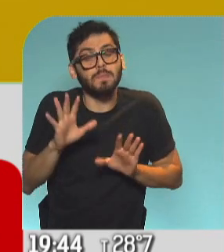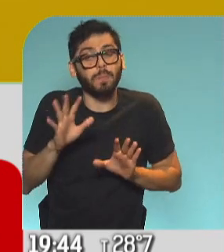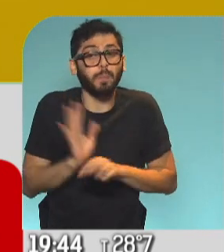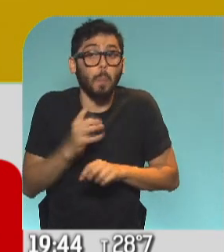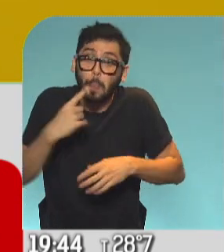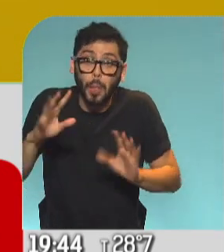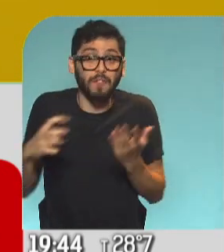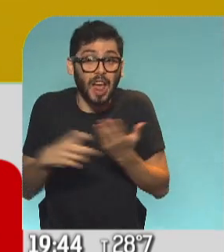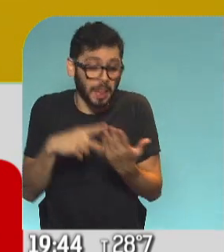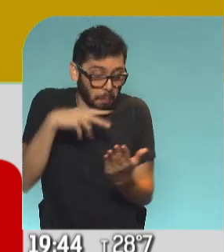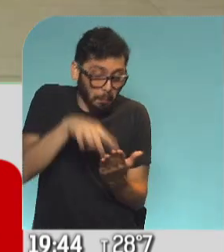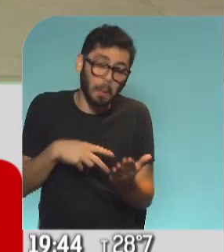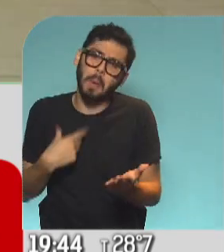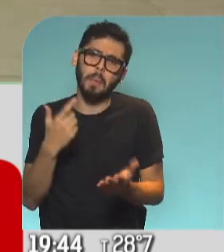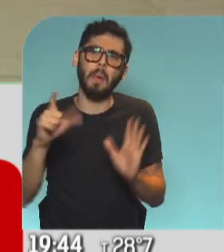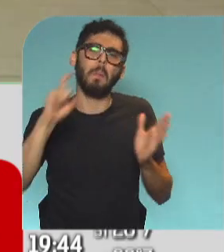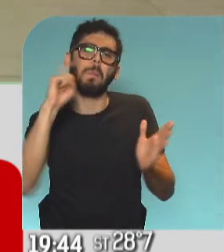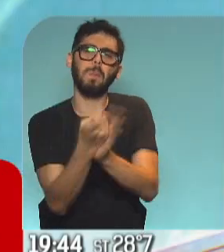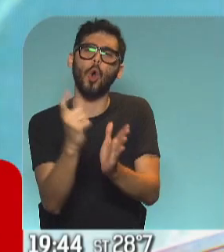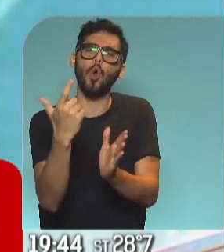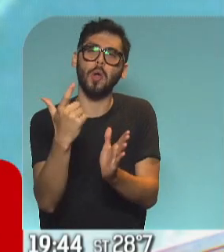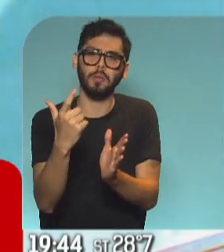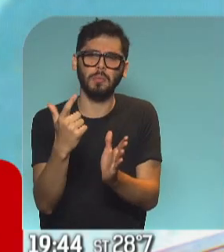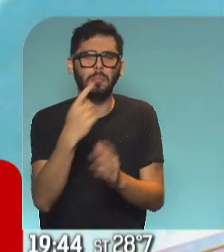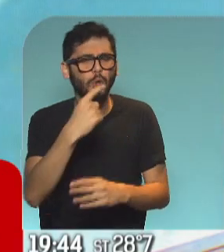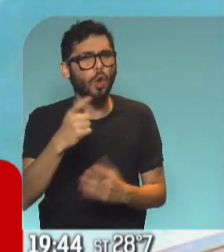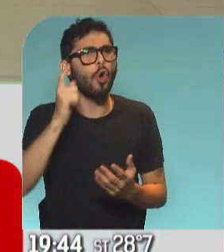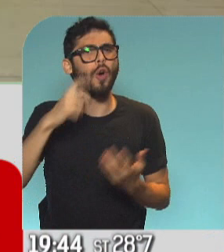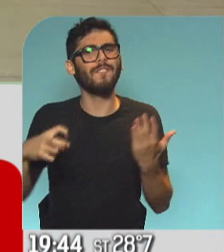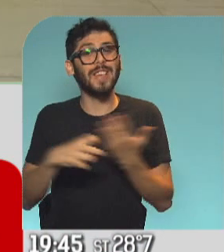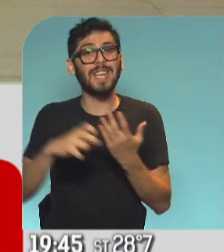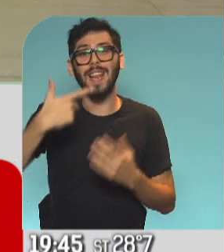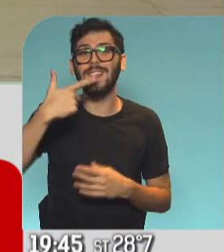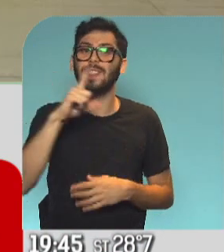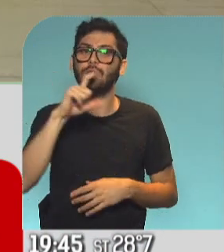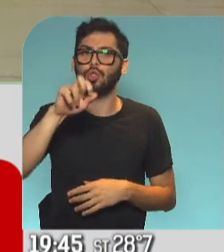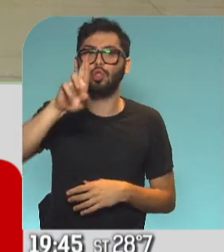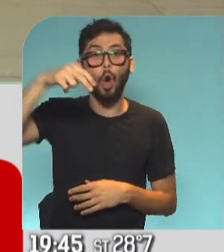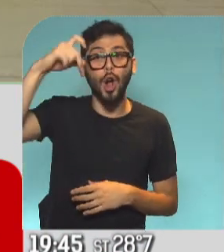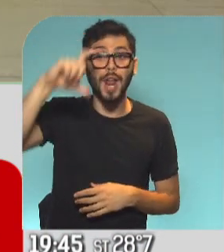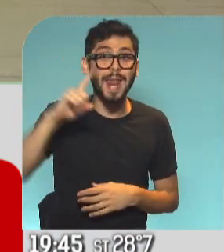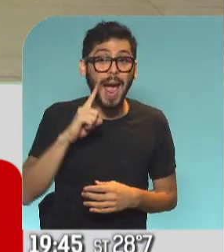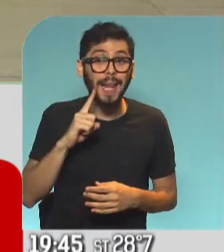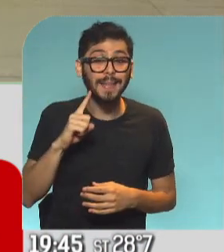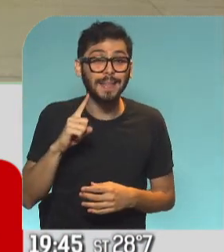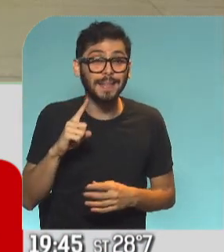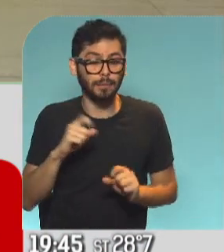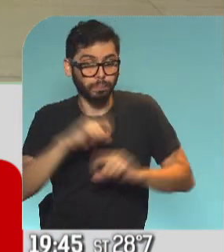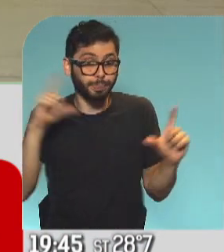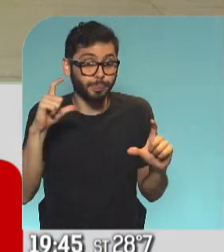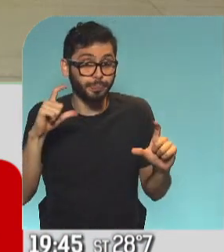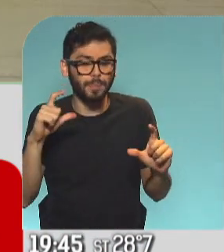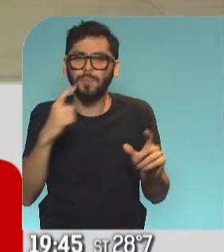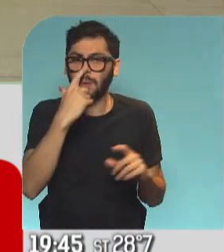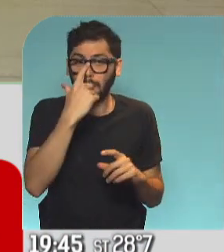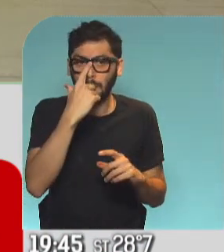hay delito y se terminaba la causa. Sí. ¿Sorprendió la actuación de Stornelli? Es habitual que los fiscales ante una denuncia de esta naturaleza le